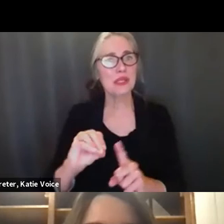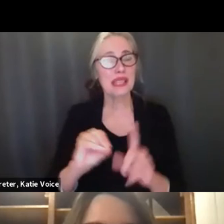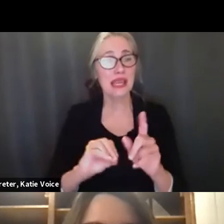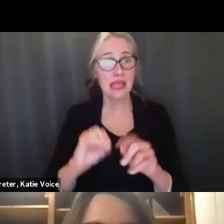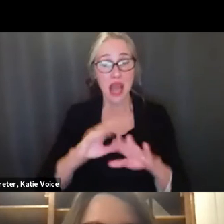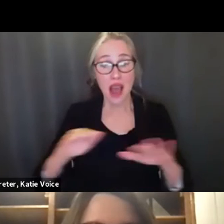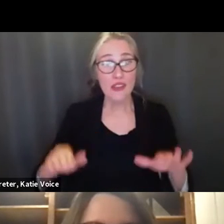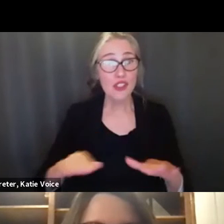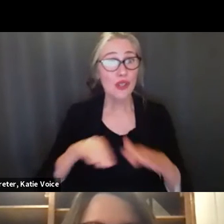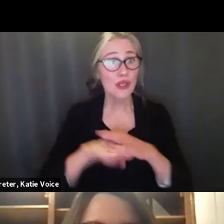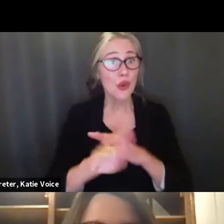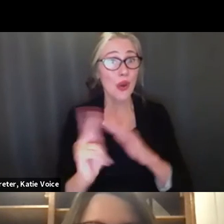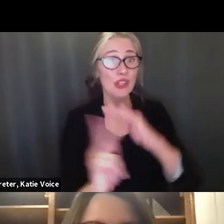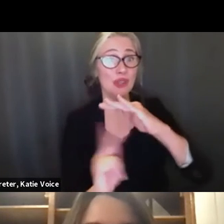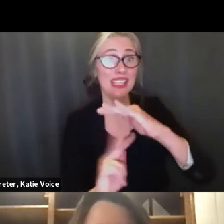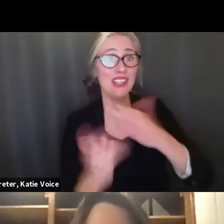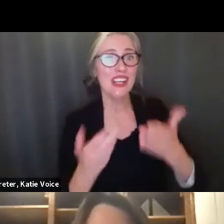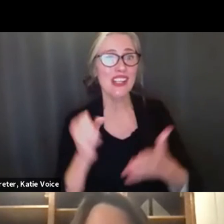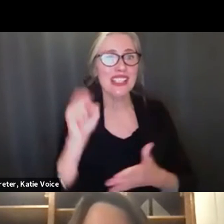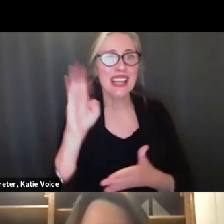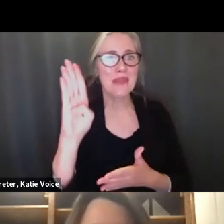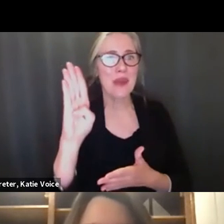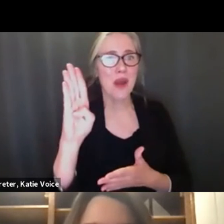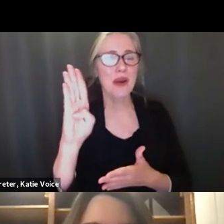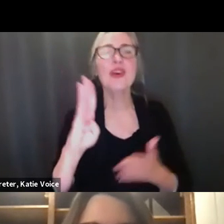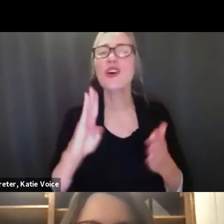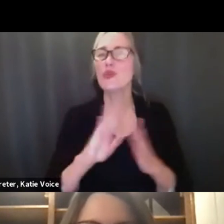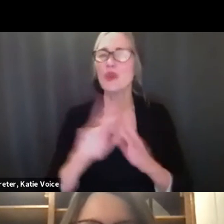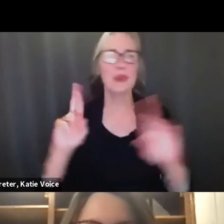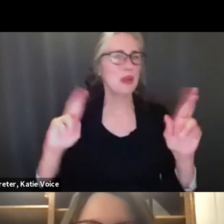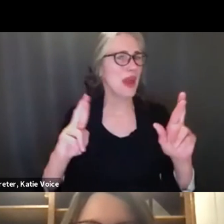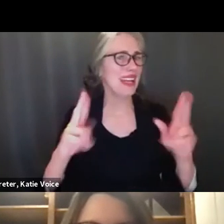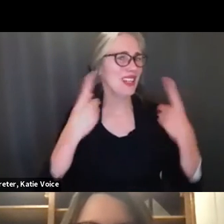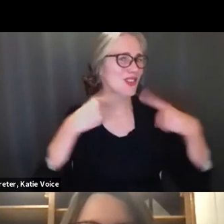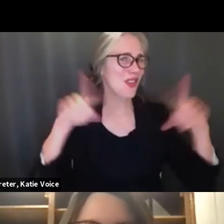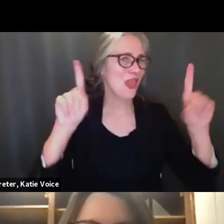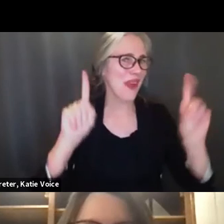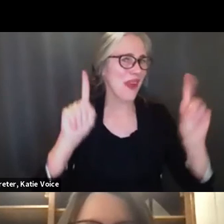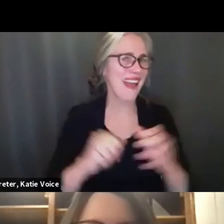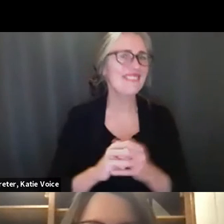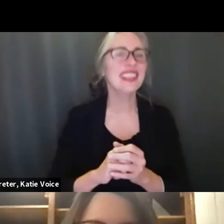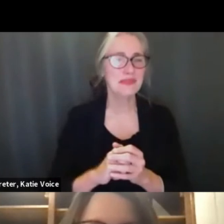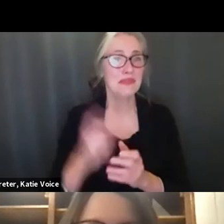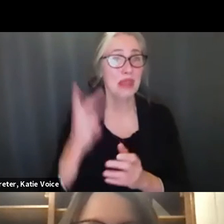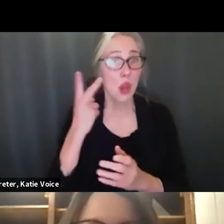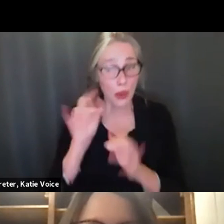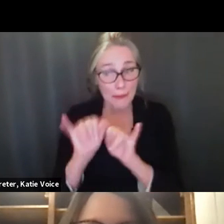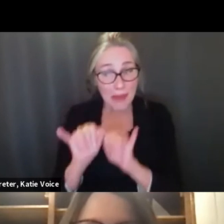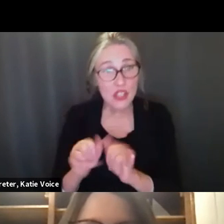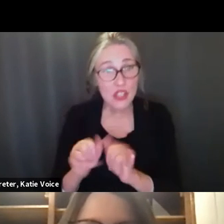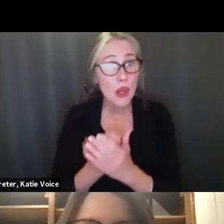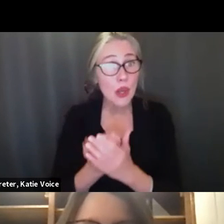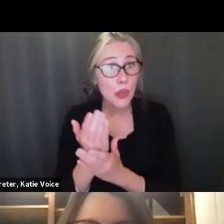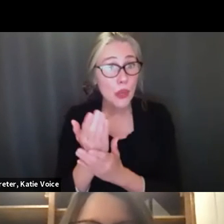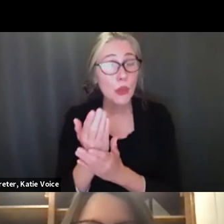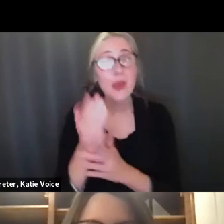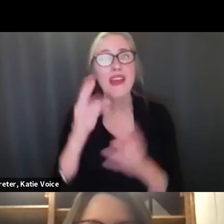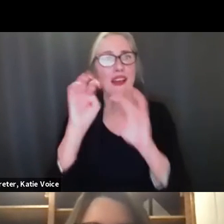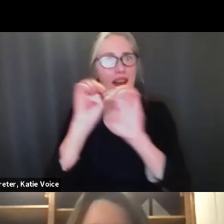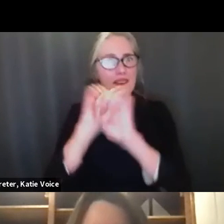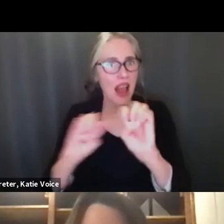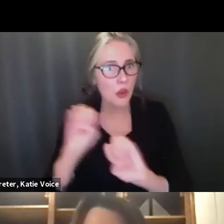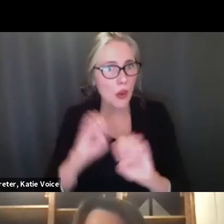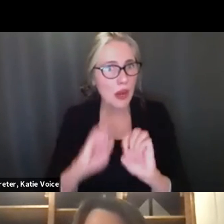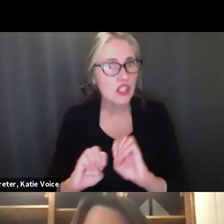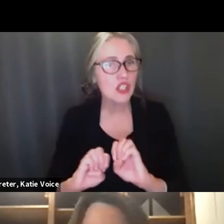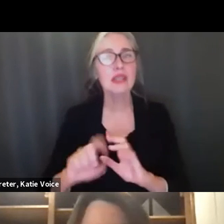vayan a kindergarten en el condado de Santa Bárbara ya estén listos para ser exitosos. Medimos esto por medio de